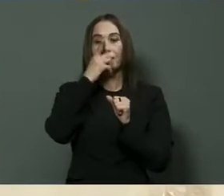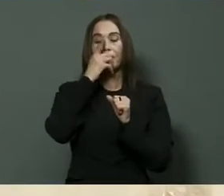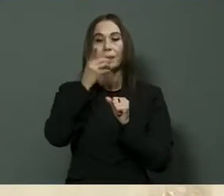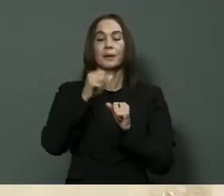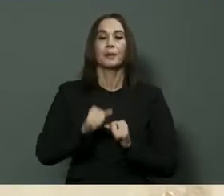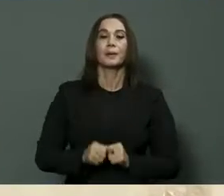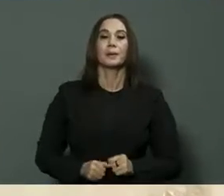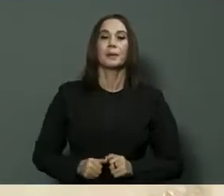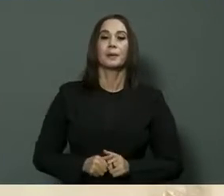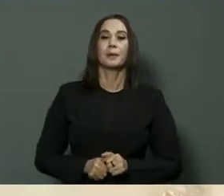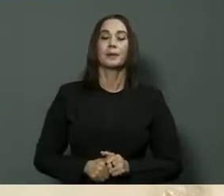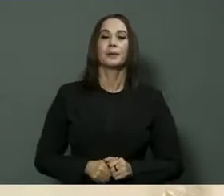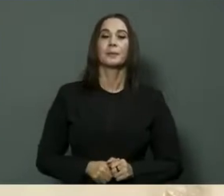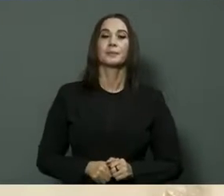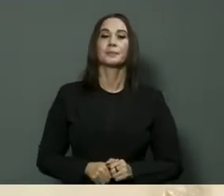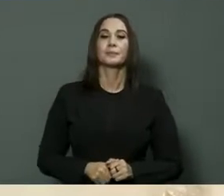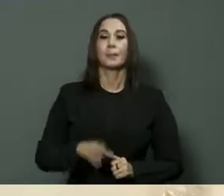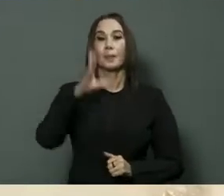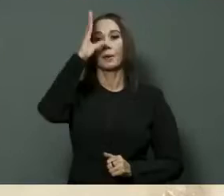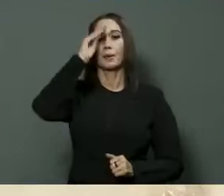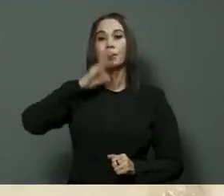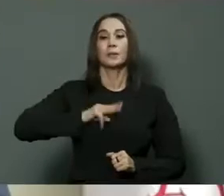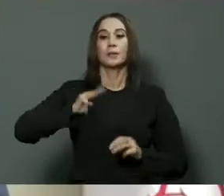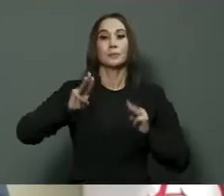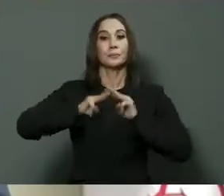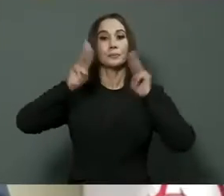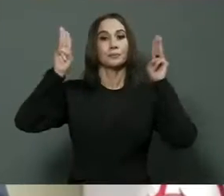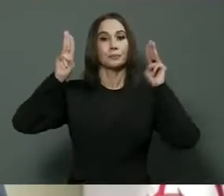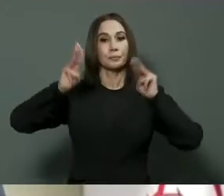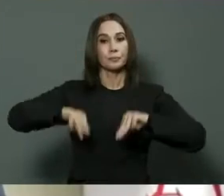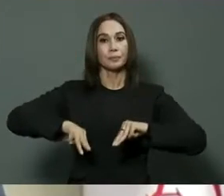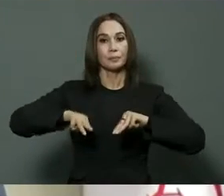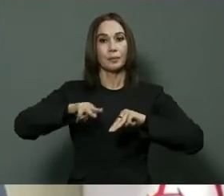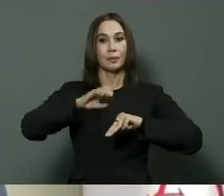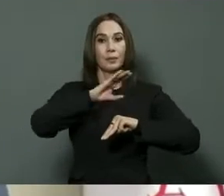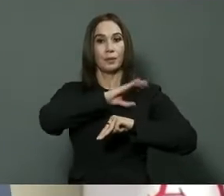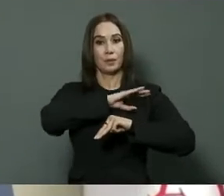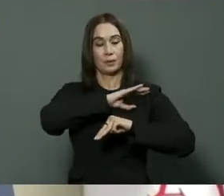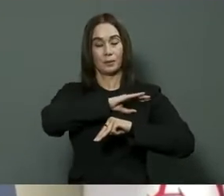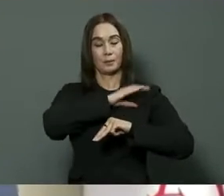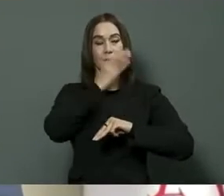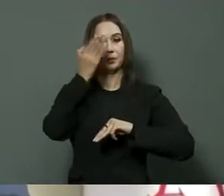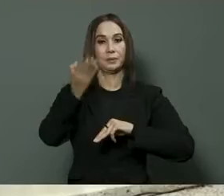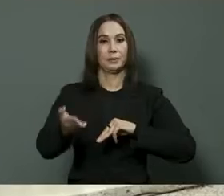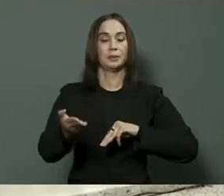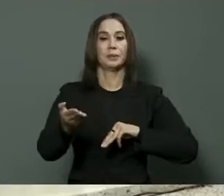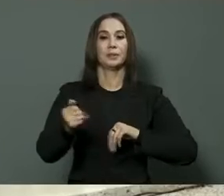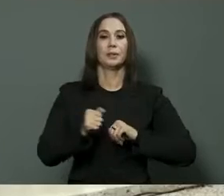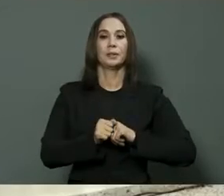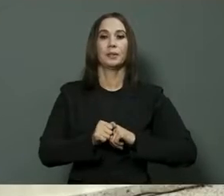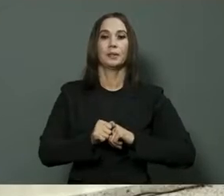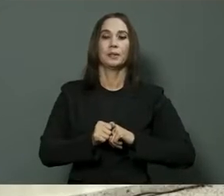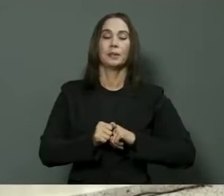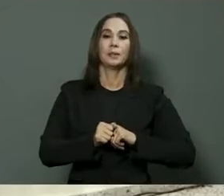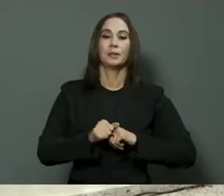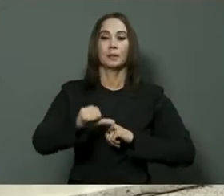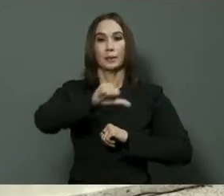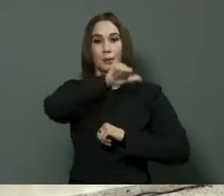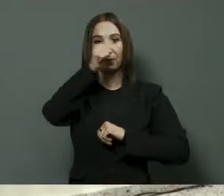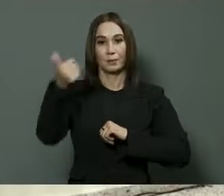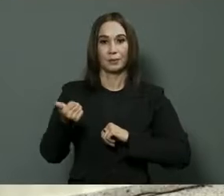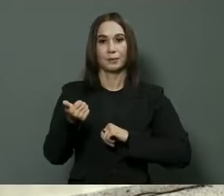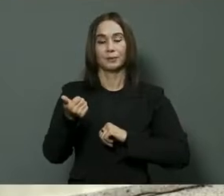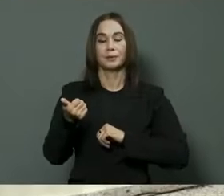dominicana. Al señor ministro de Interior y Policía y a los